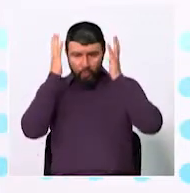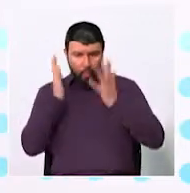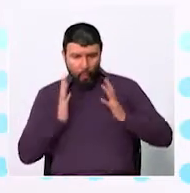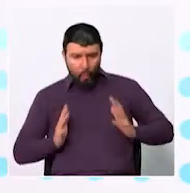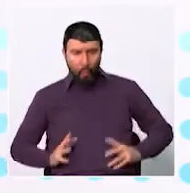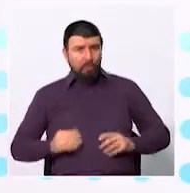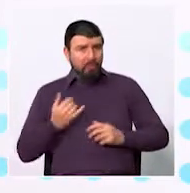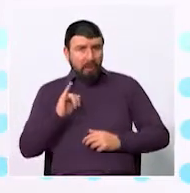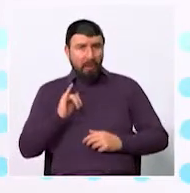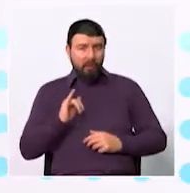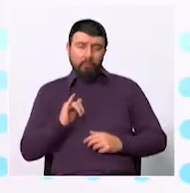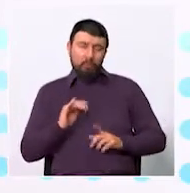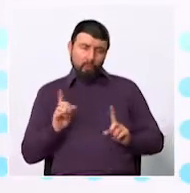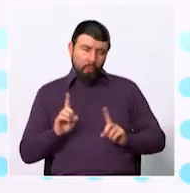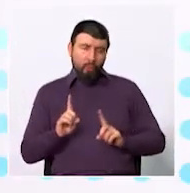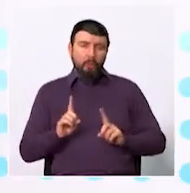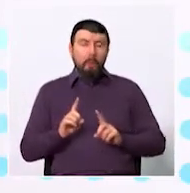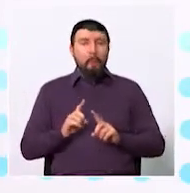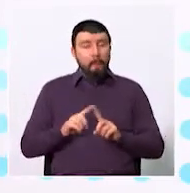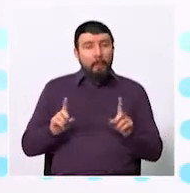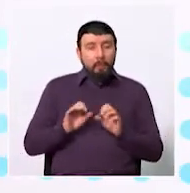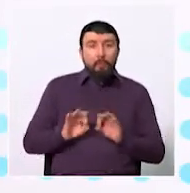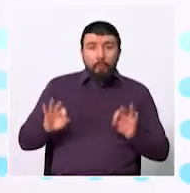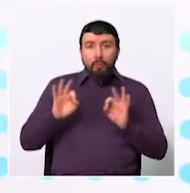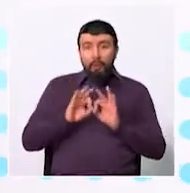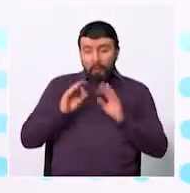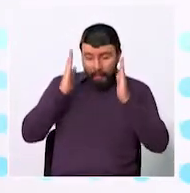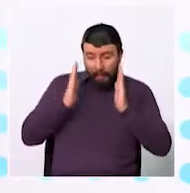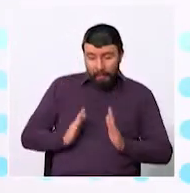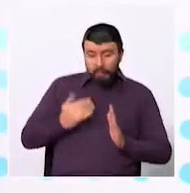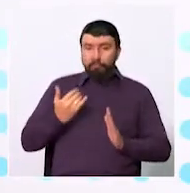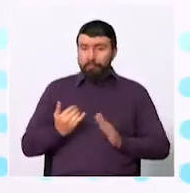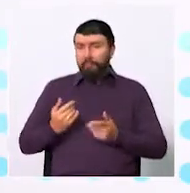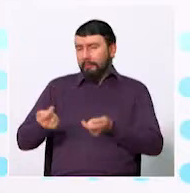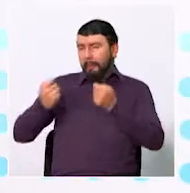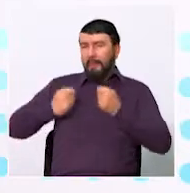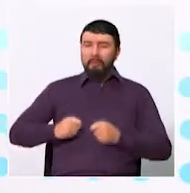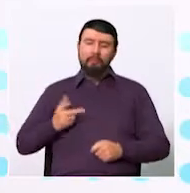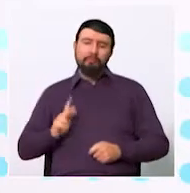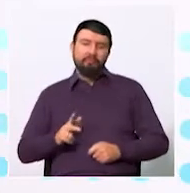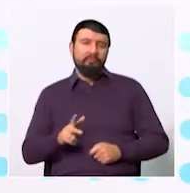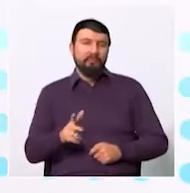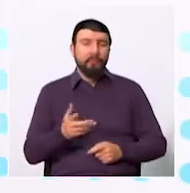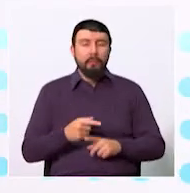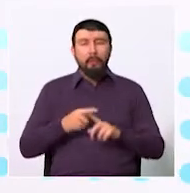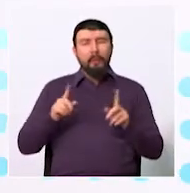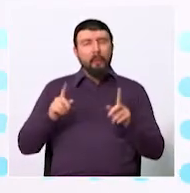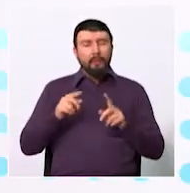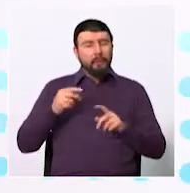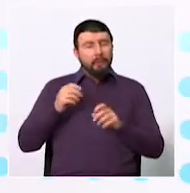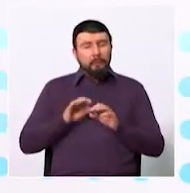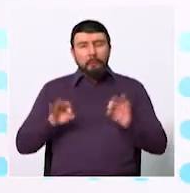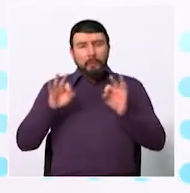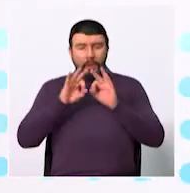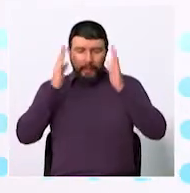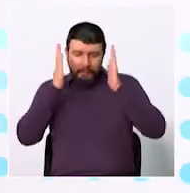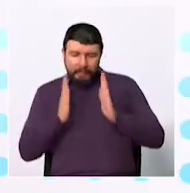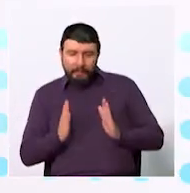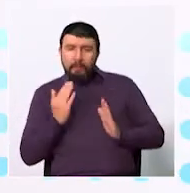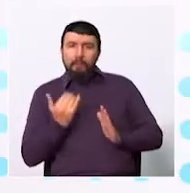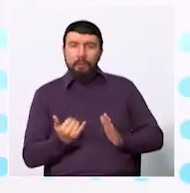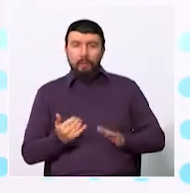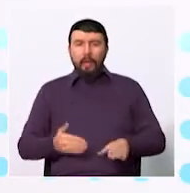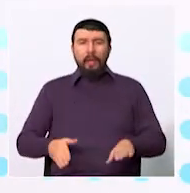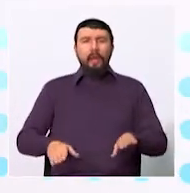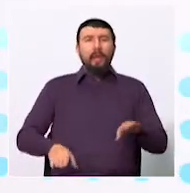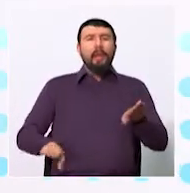este es el vehículo que nos han prestado para nuestro recorrido sino que hay que ponerle atención también al equilibrio en la